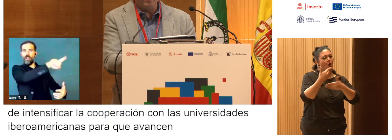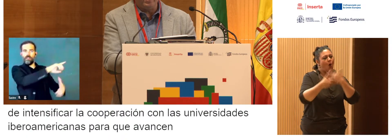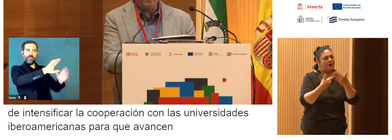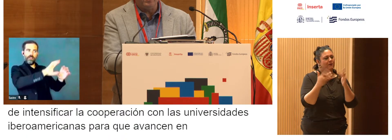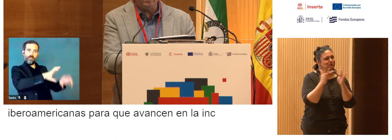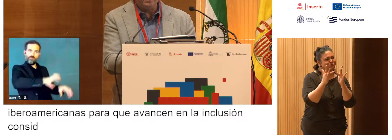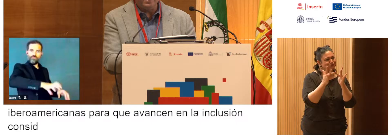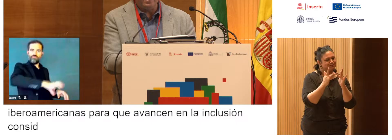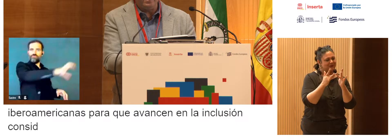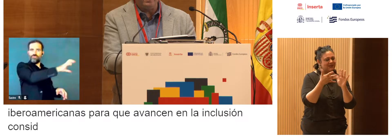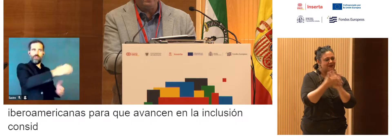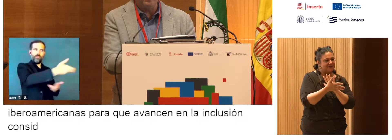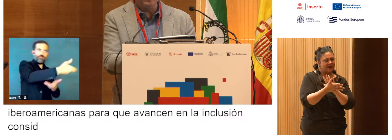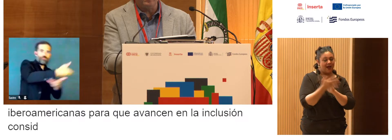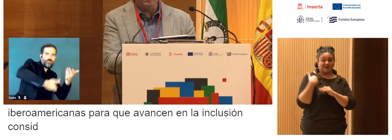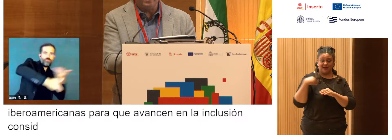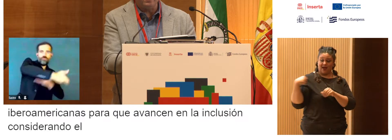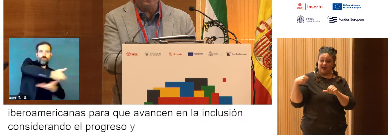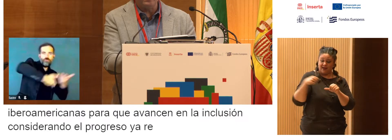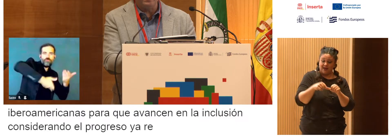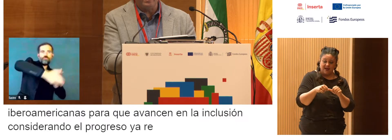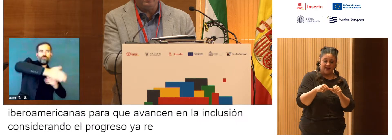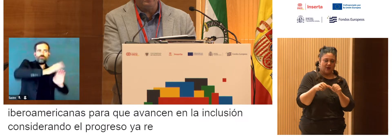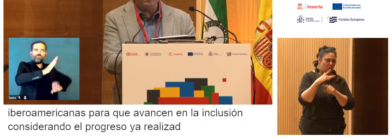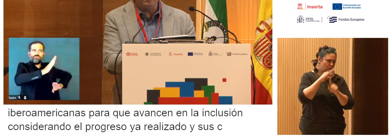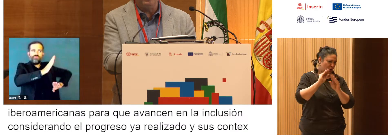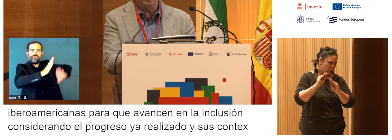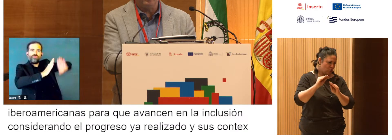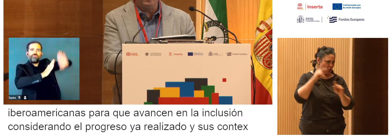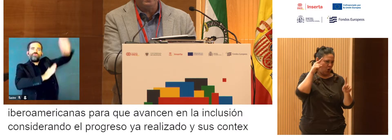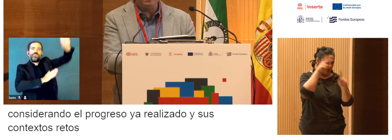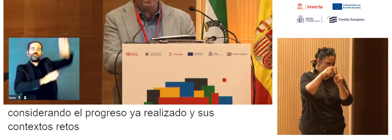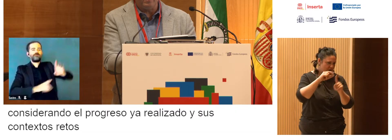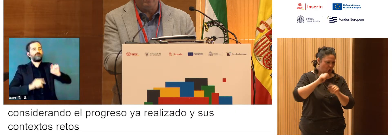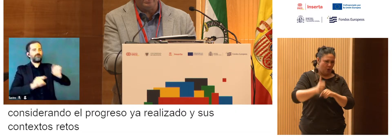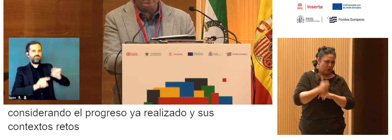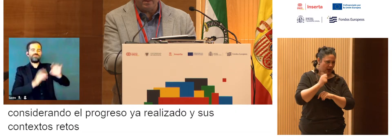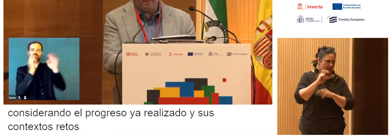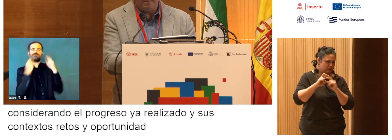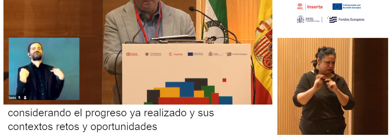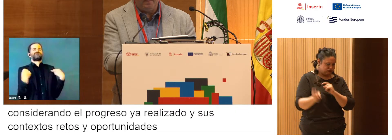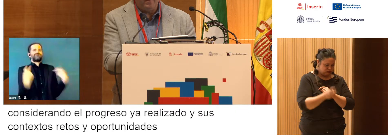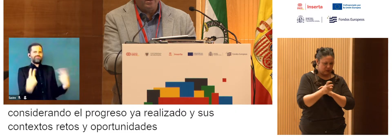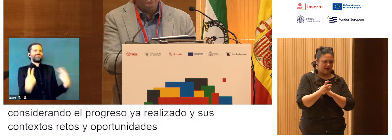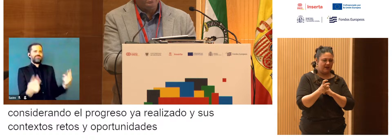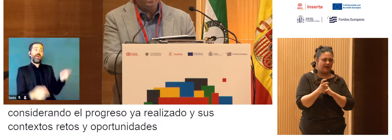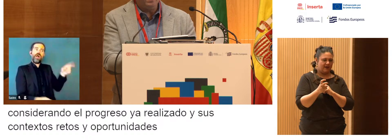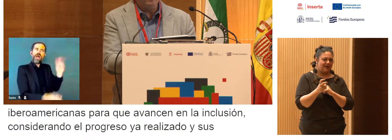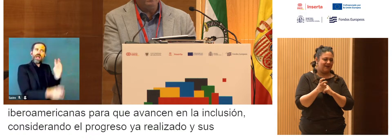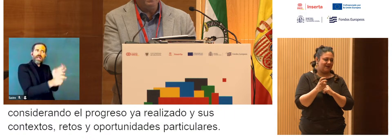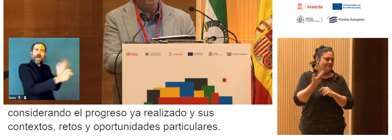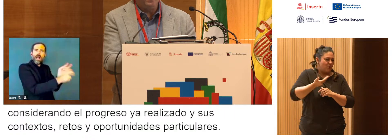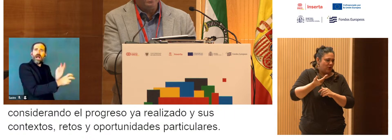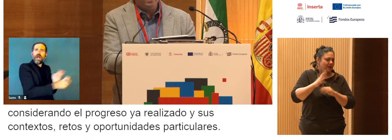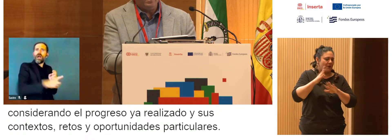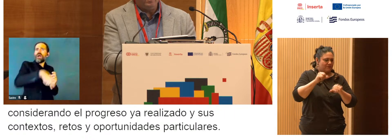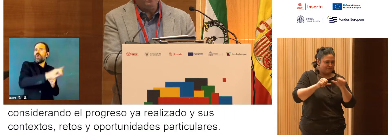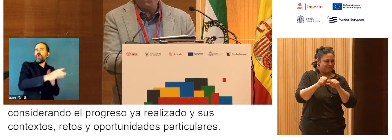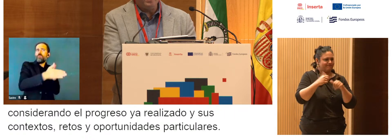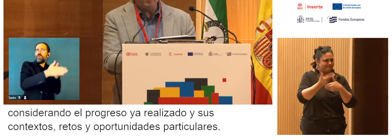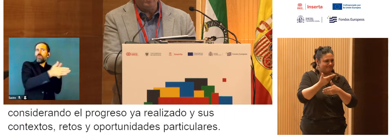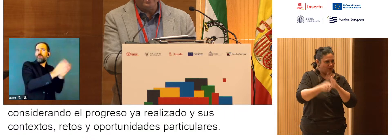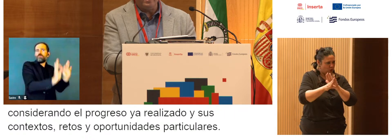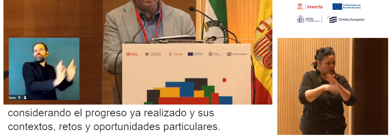considerando el progreso ya realizado y sus contextos, retos y oportunidades particulares. 19.